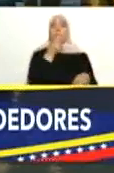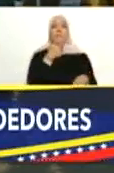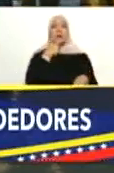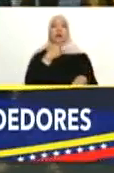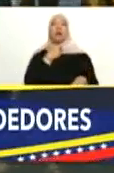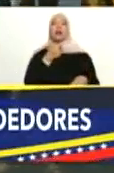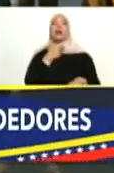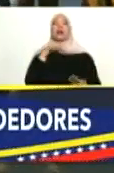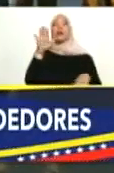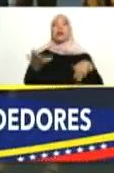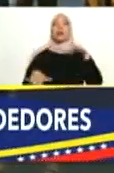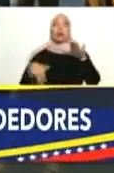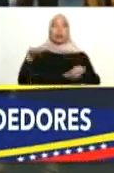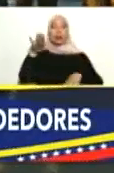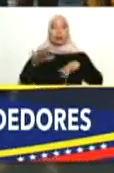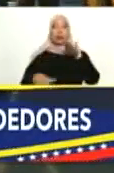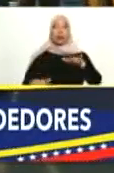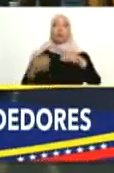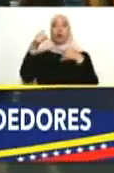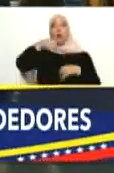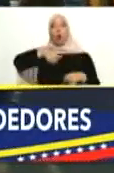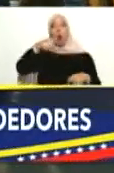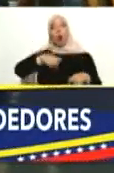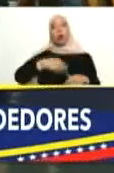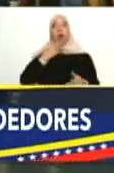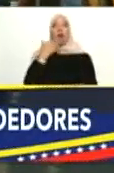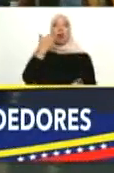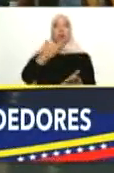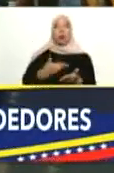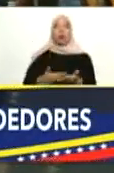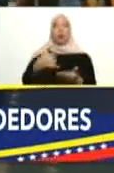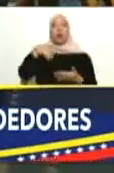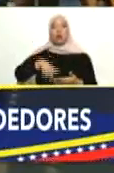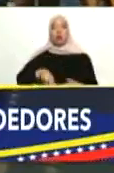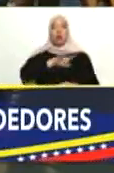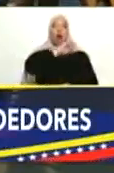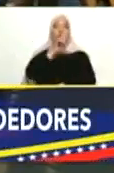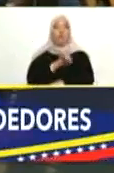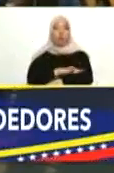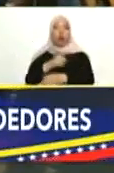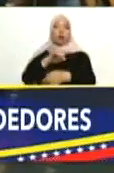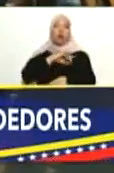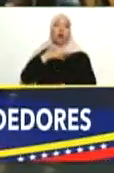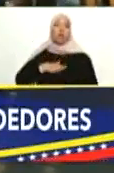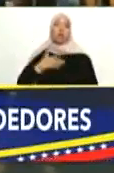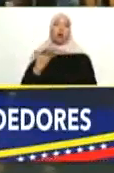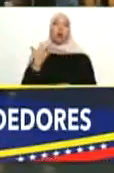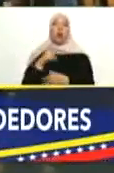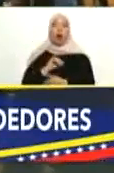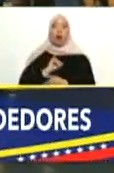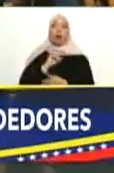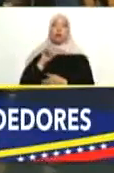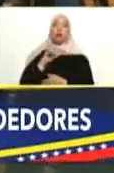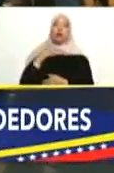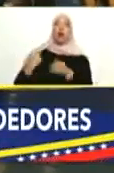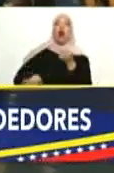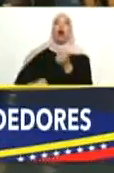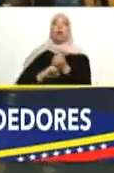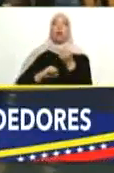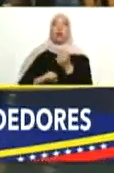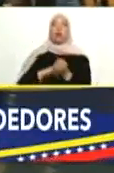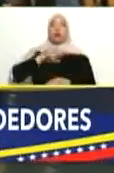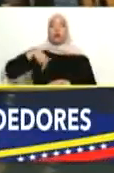en el Parque Nacional Morrocoy y que hoy, gracias a esta fuerza poderosa que ha usted logrado apoyar a